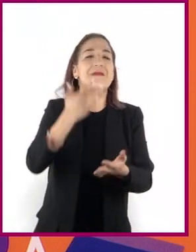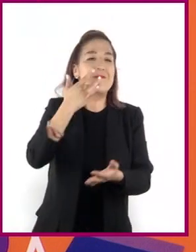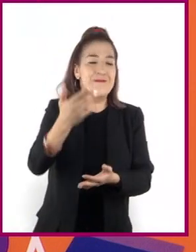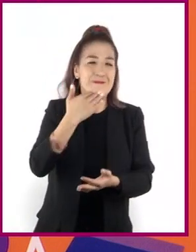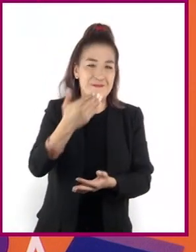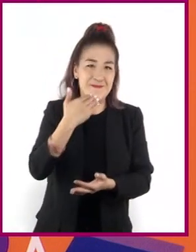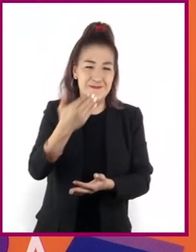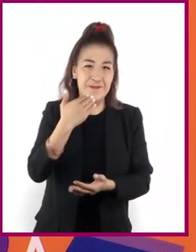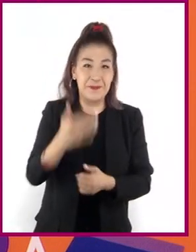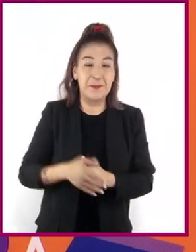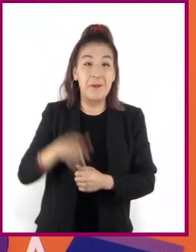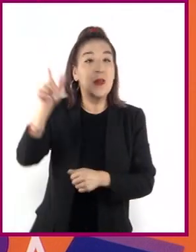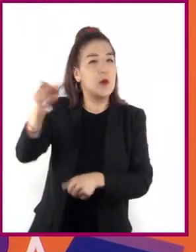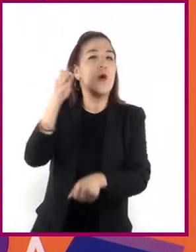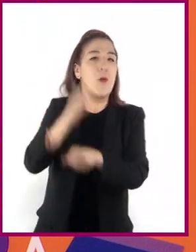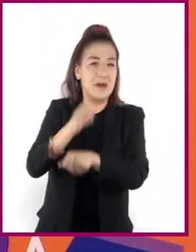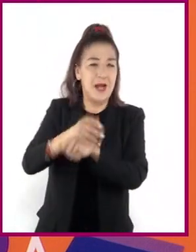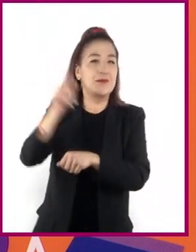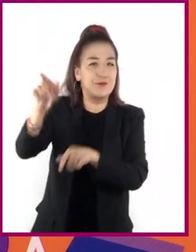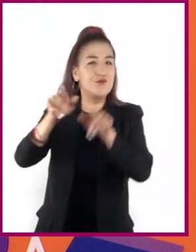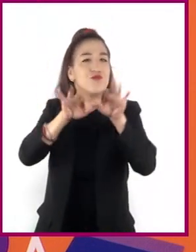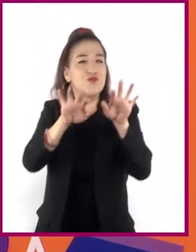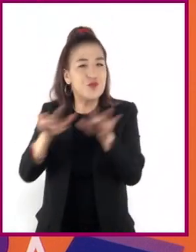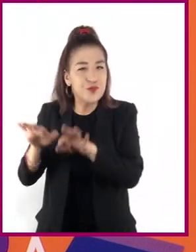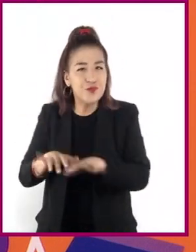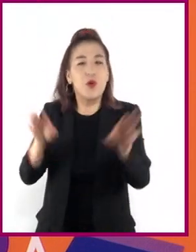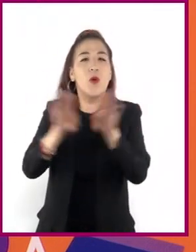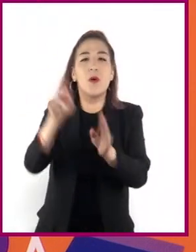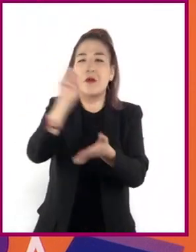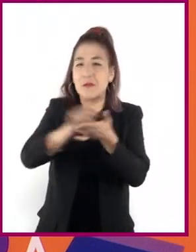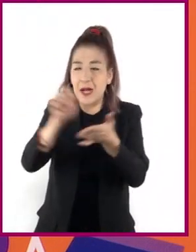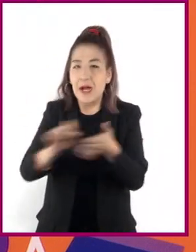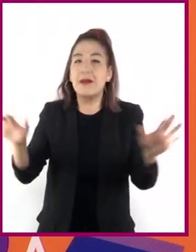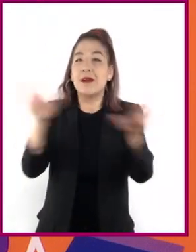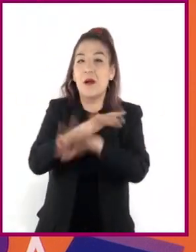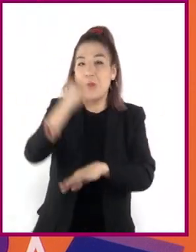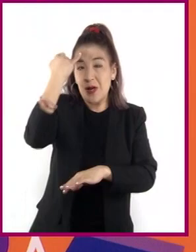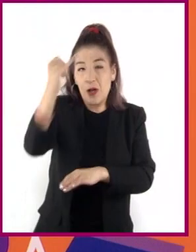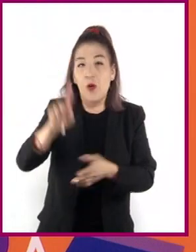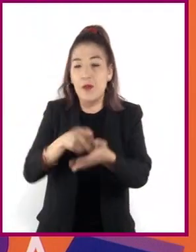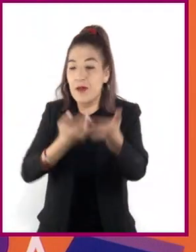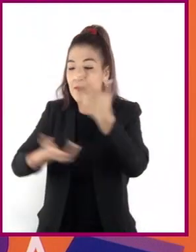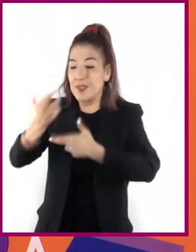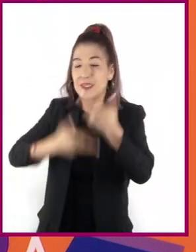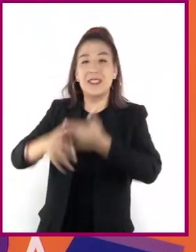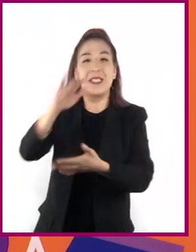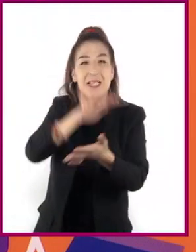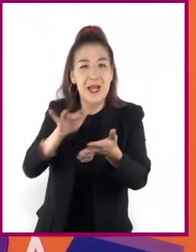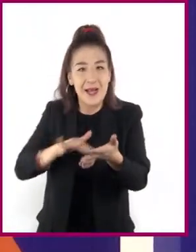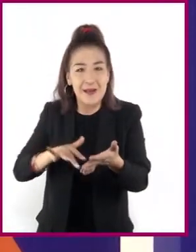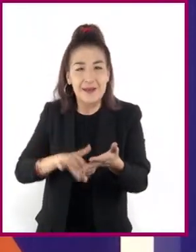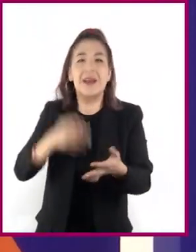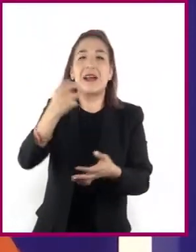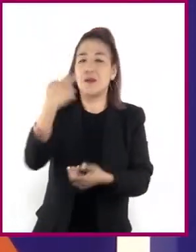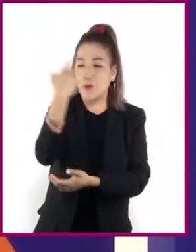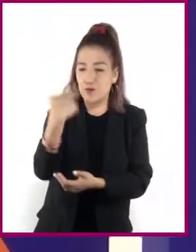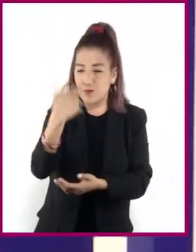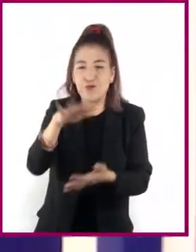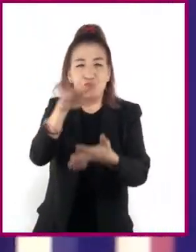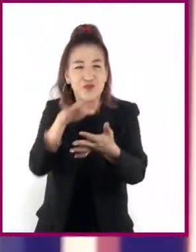demos tiempo a que rubén trabaje con base en las sugerencias en la relectura y reducción de todos sus éxitos